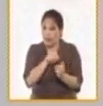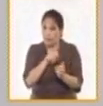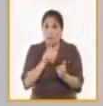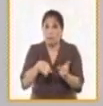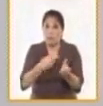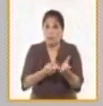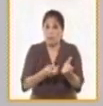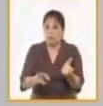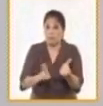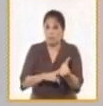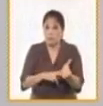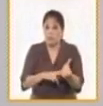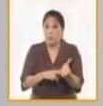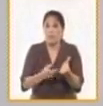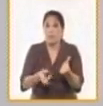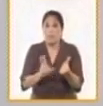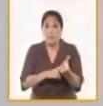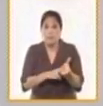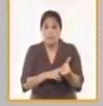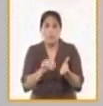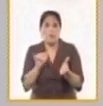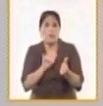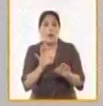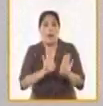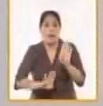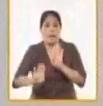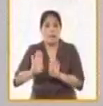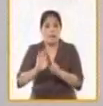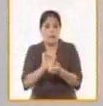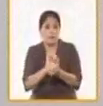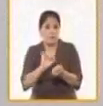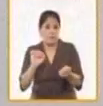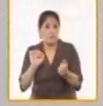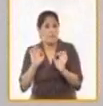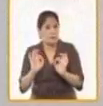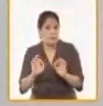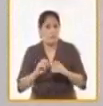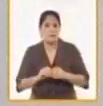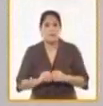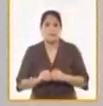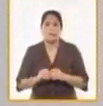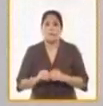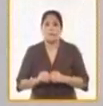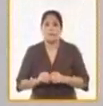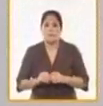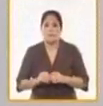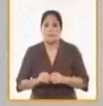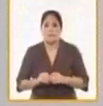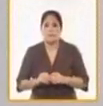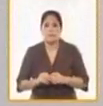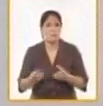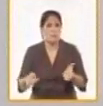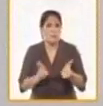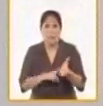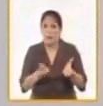incorporaron las fuerzas de defensa de la soberanía, y todo eso